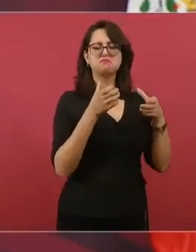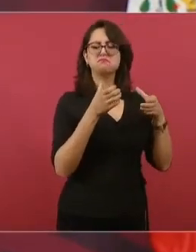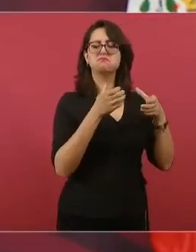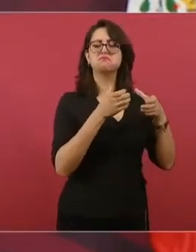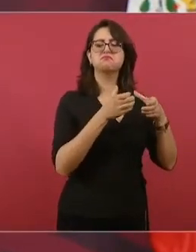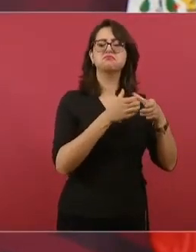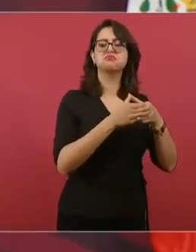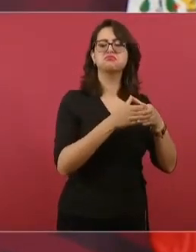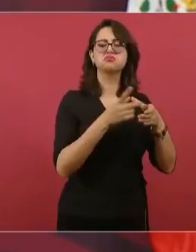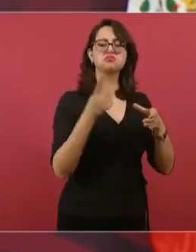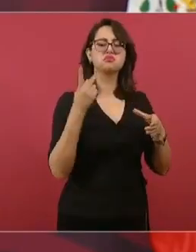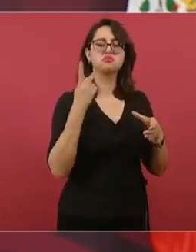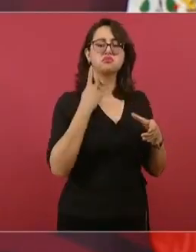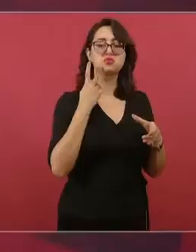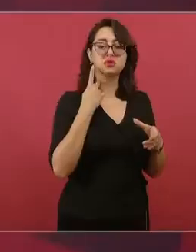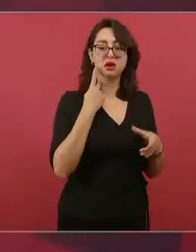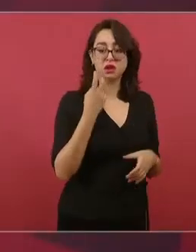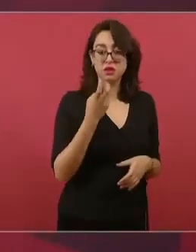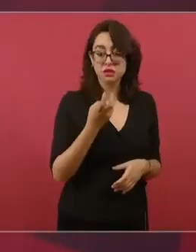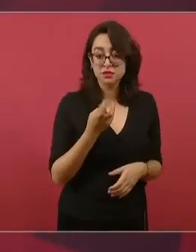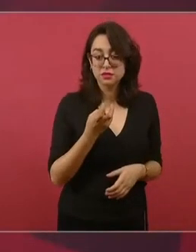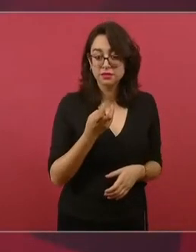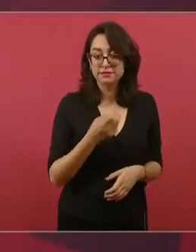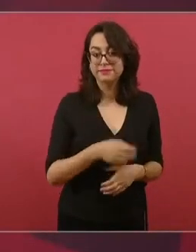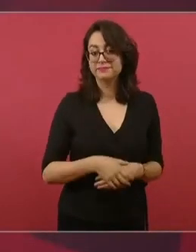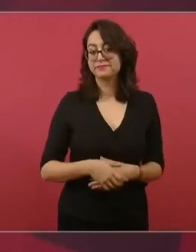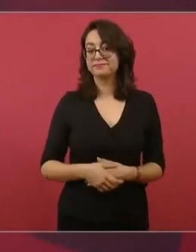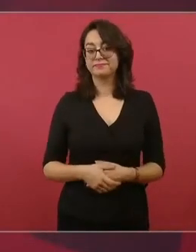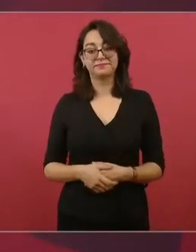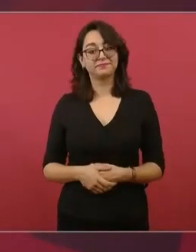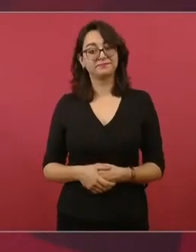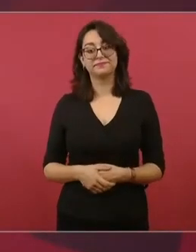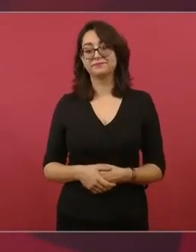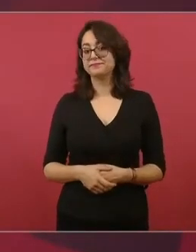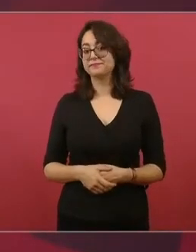No, es el pueblo.